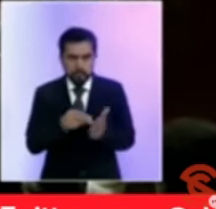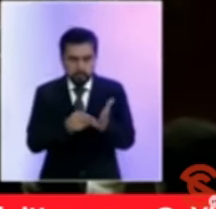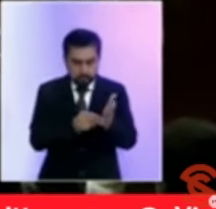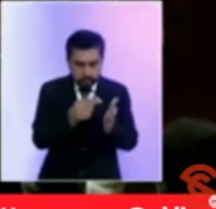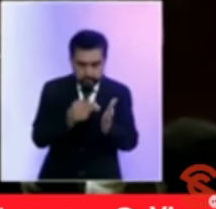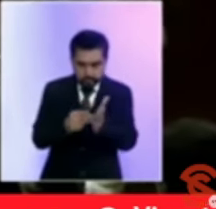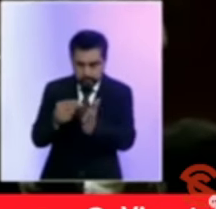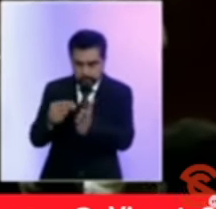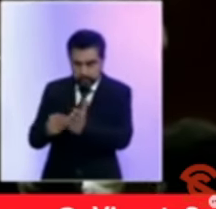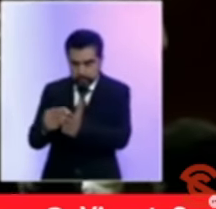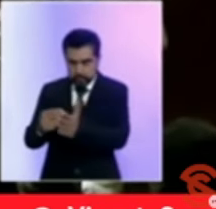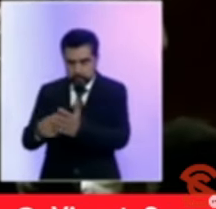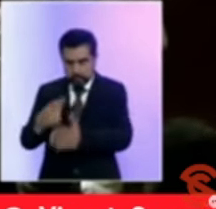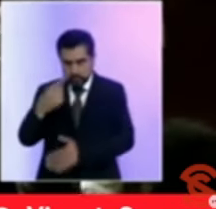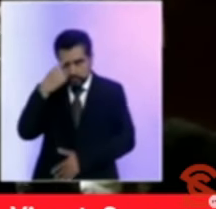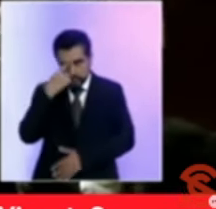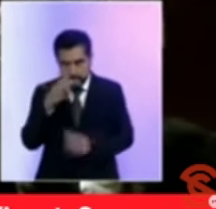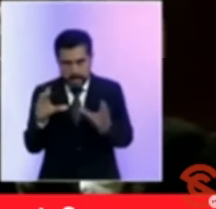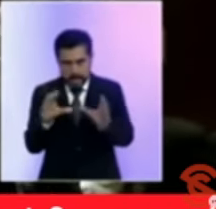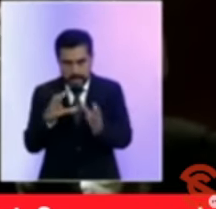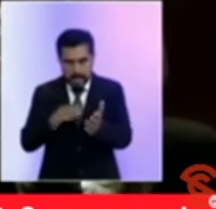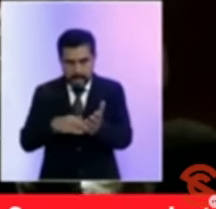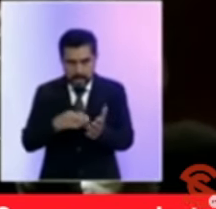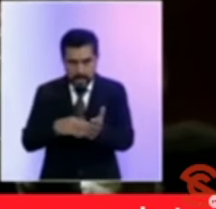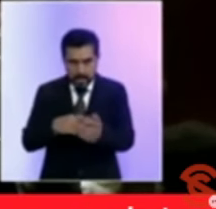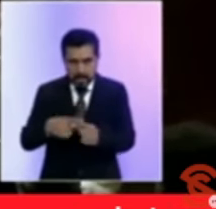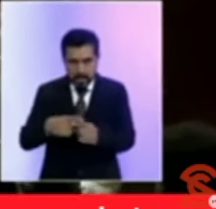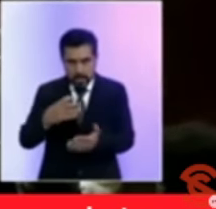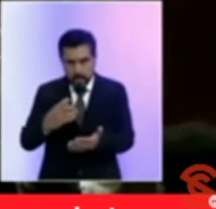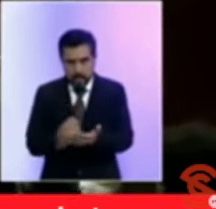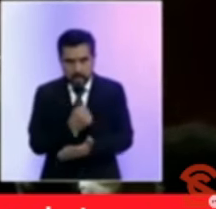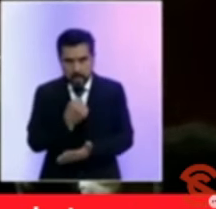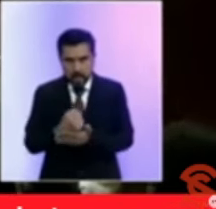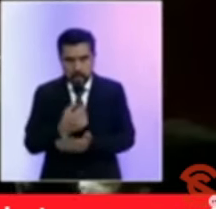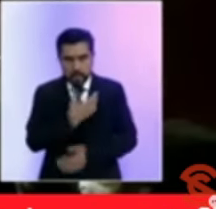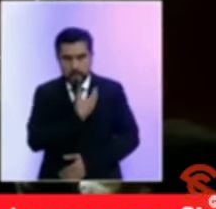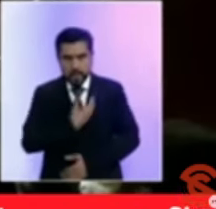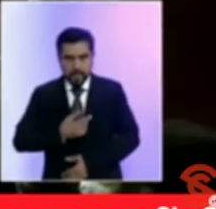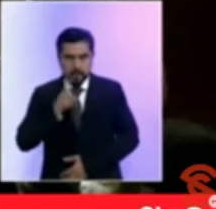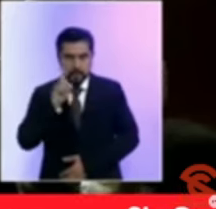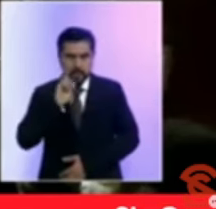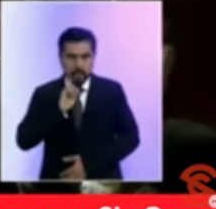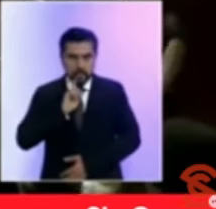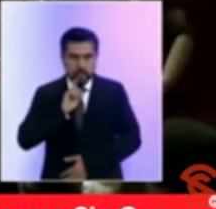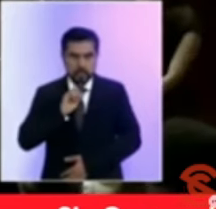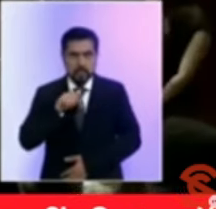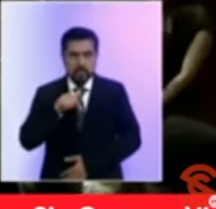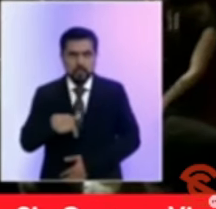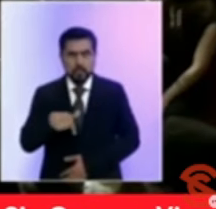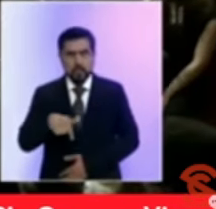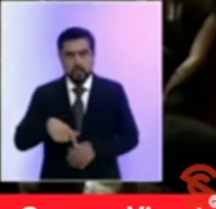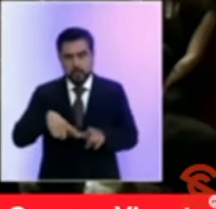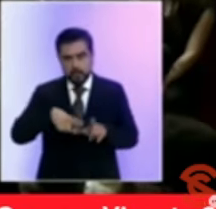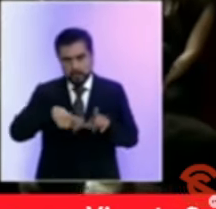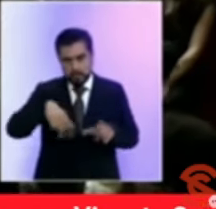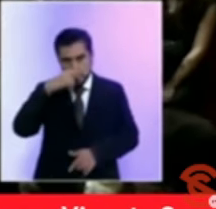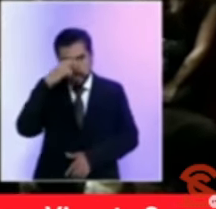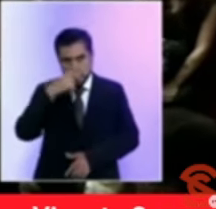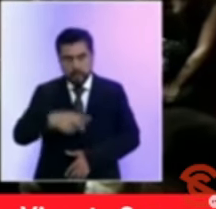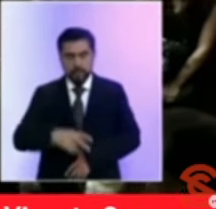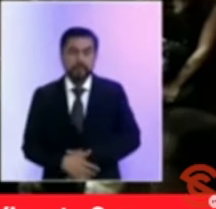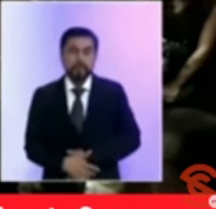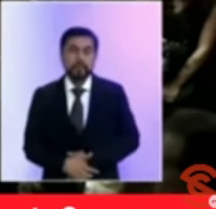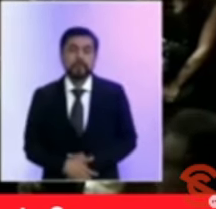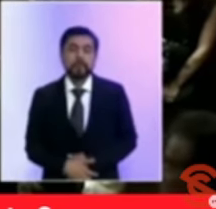original de La Constancia de mayoría y validez de presidenta electa de de los Estados Unidos